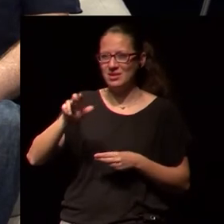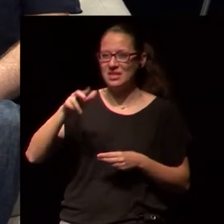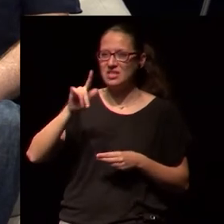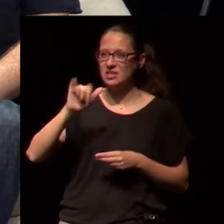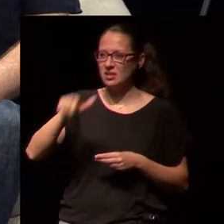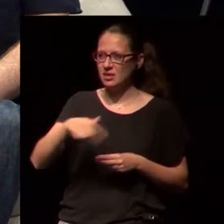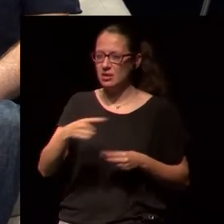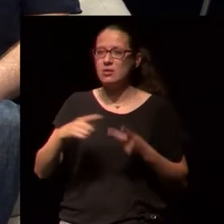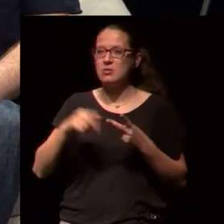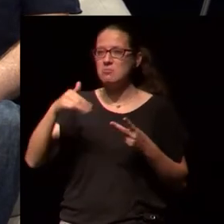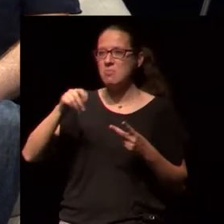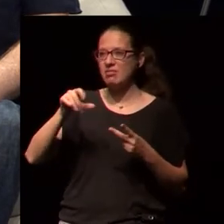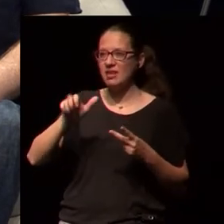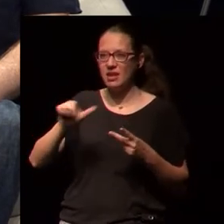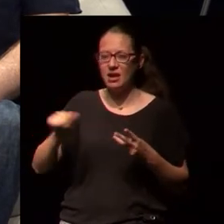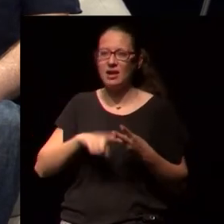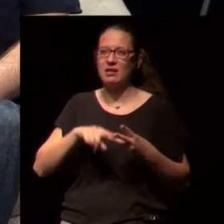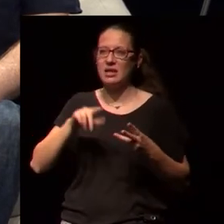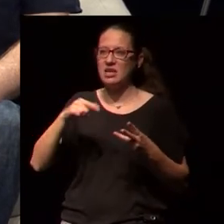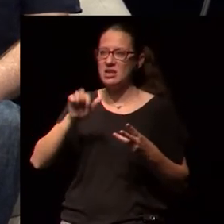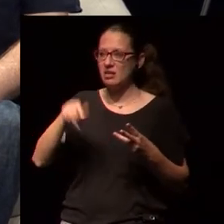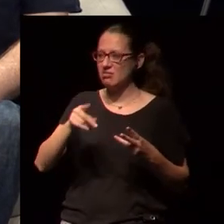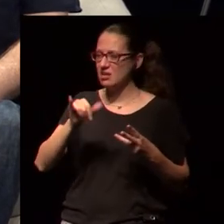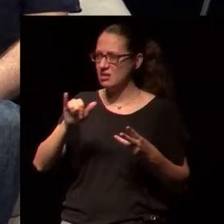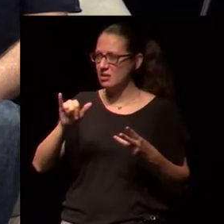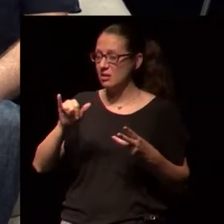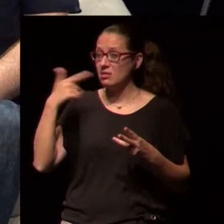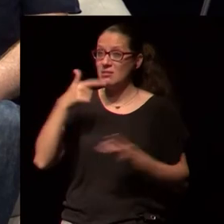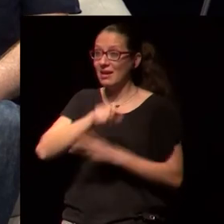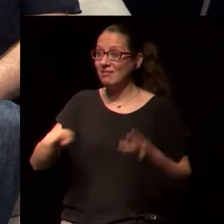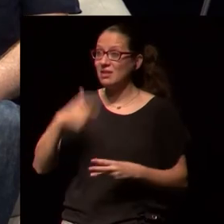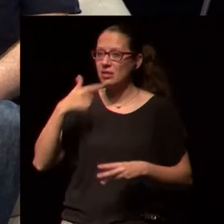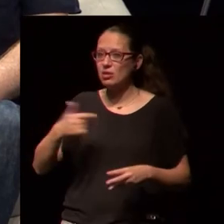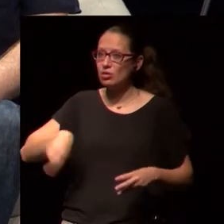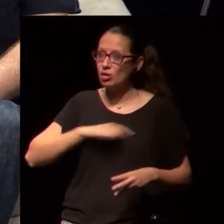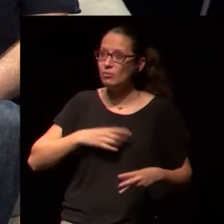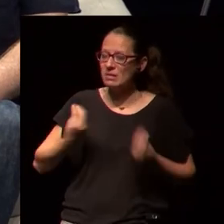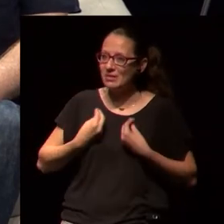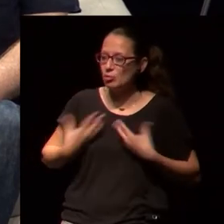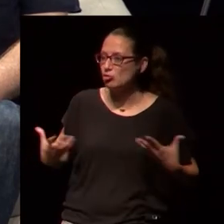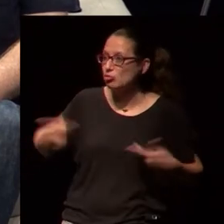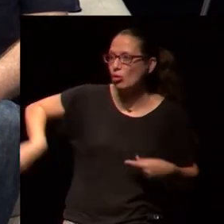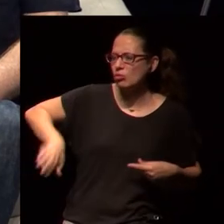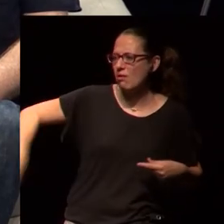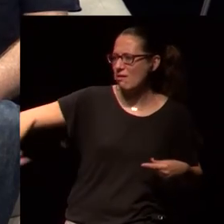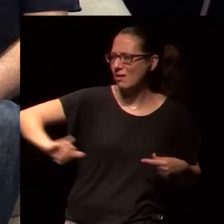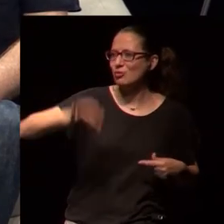tirar de ahí para decir, es que coexistimos, es que todos somos y todos tenemos que aportar. Pero ojo, que no hay que perder de